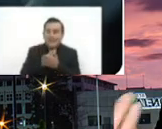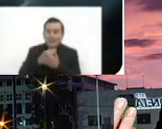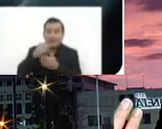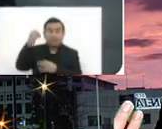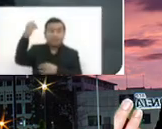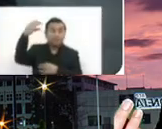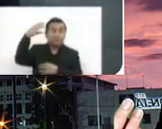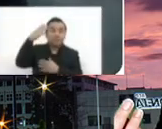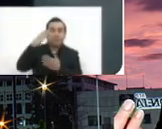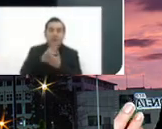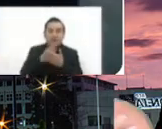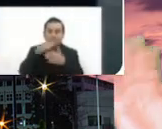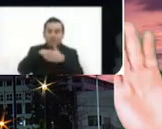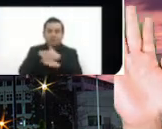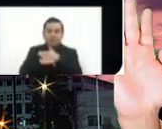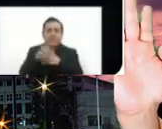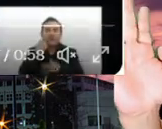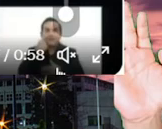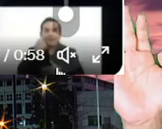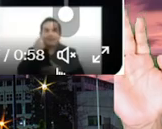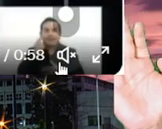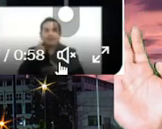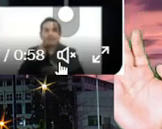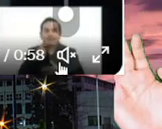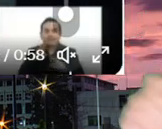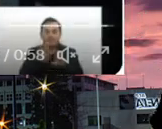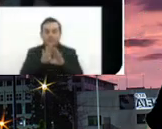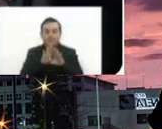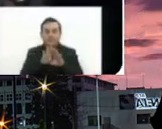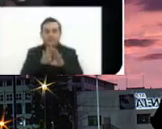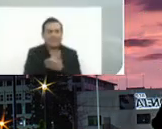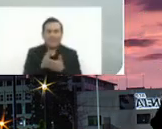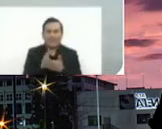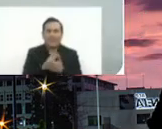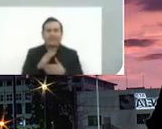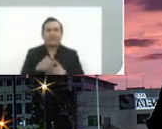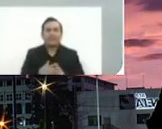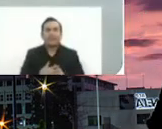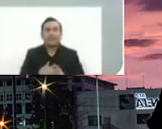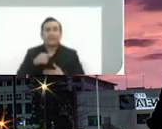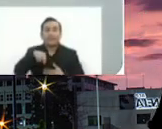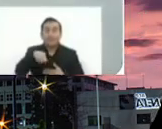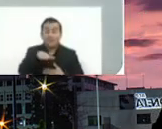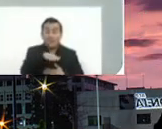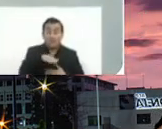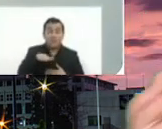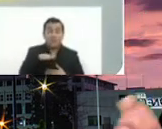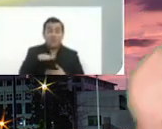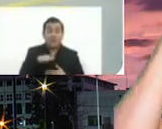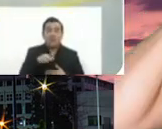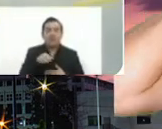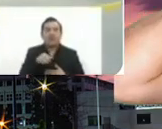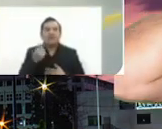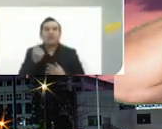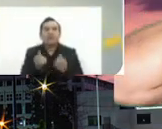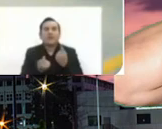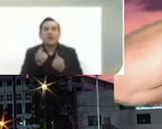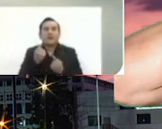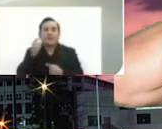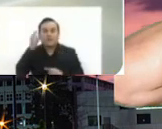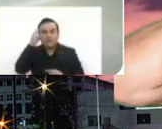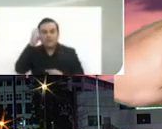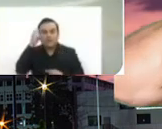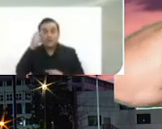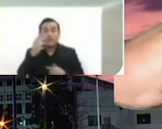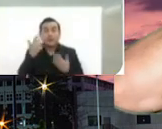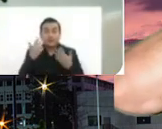en las próximas semanas. Vamos a ver quién va a ser el primero que va a ir a estrenar este tipo de sala de castigo. Y la